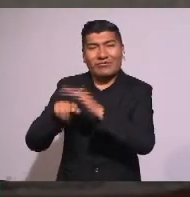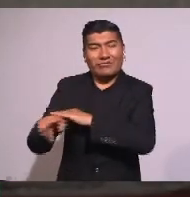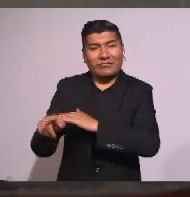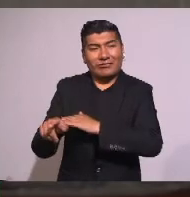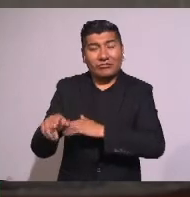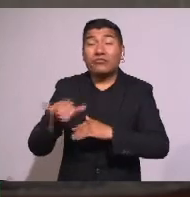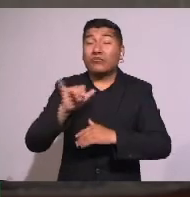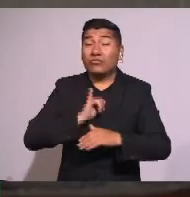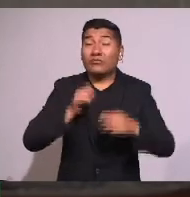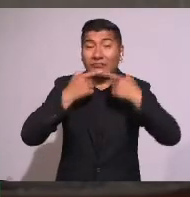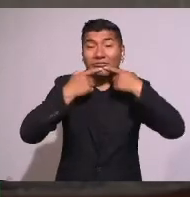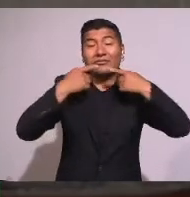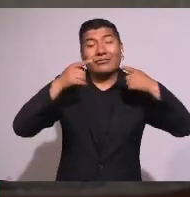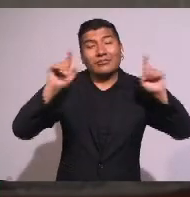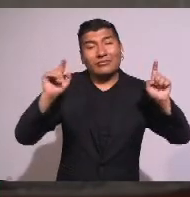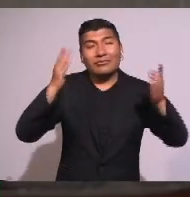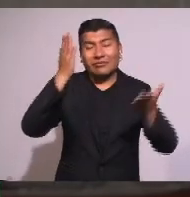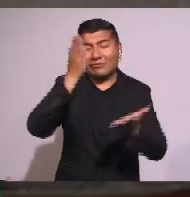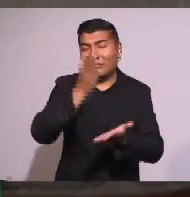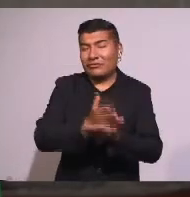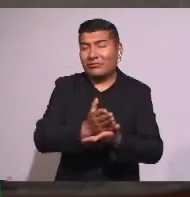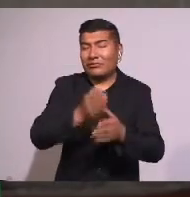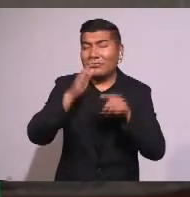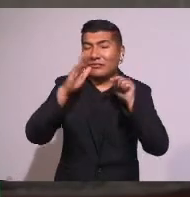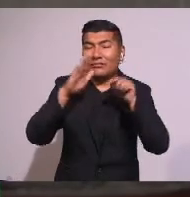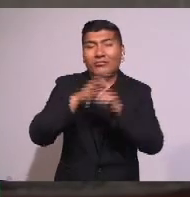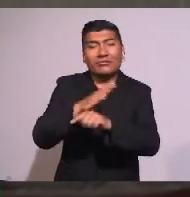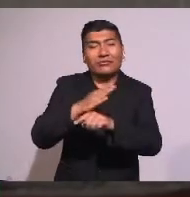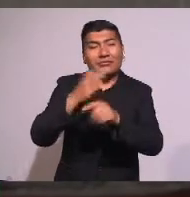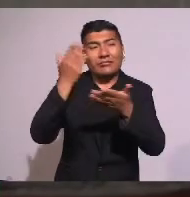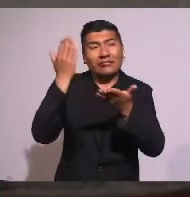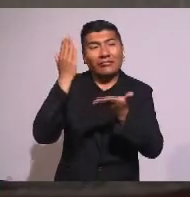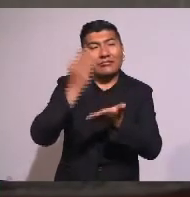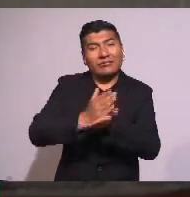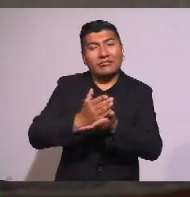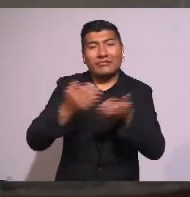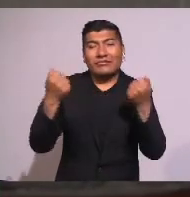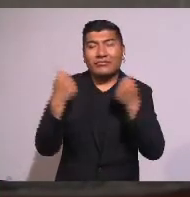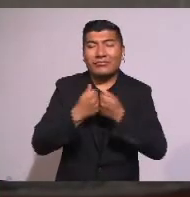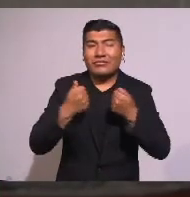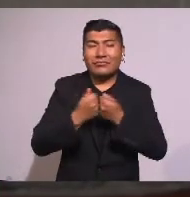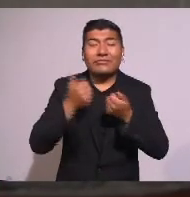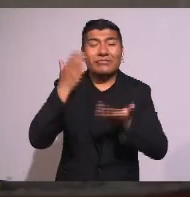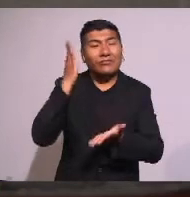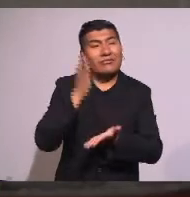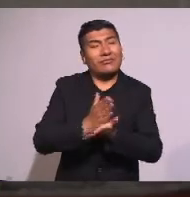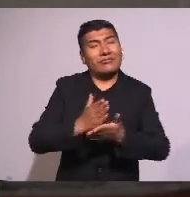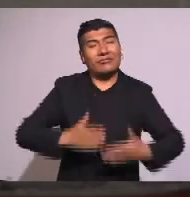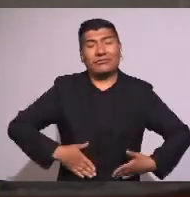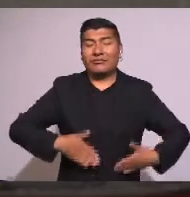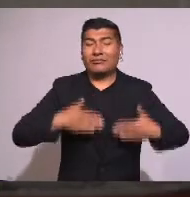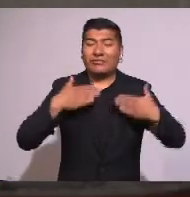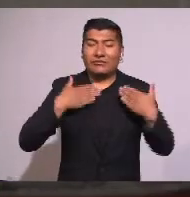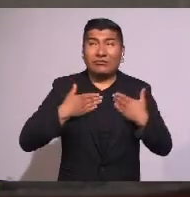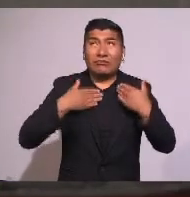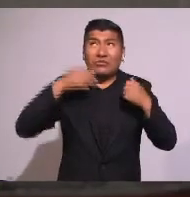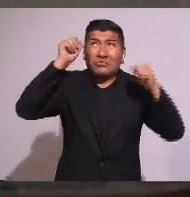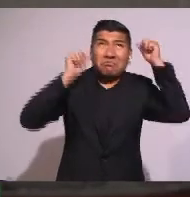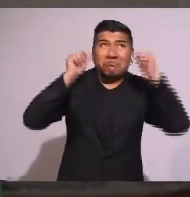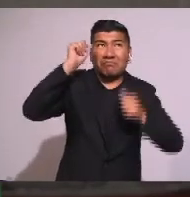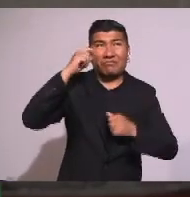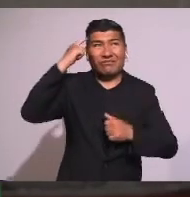hoy decimos, basta de muerte, basta de violencia, basta de vivir en la